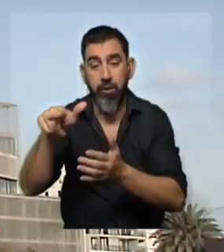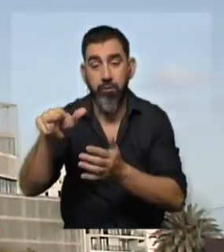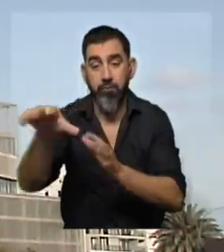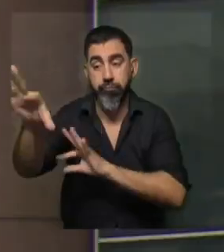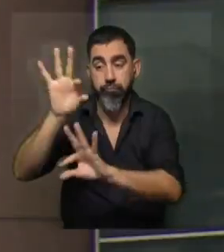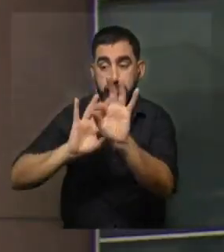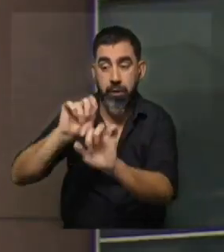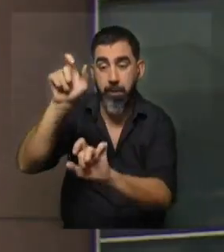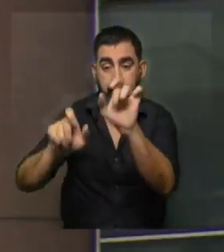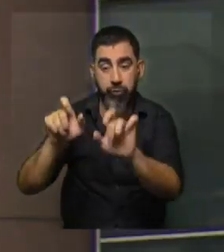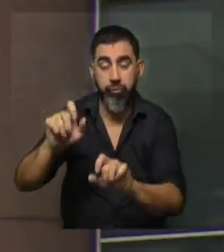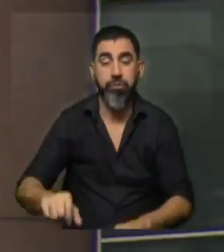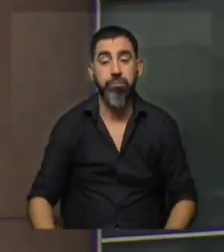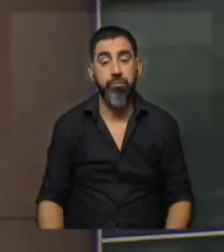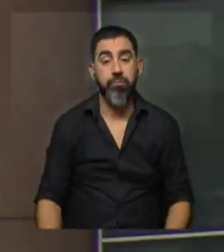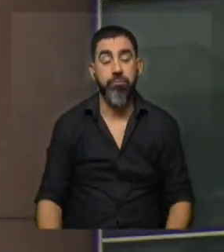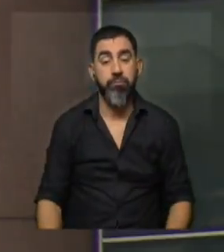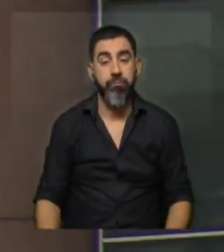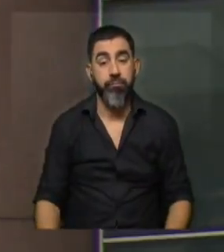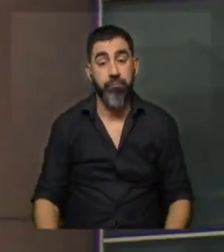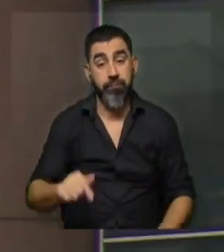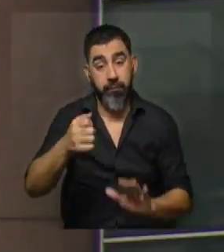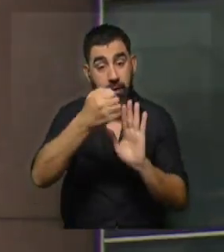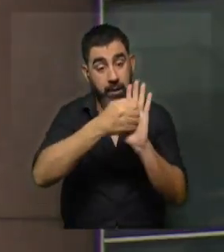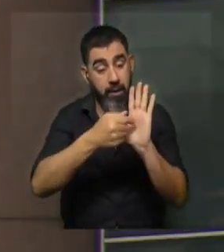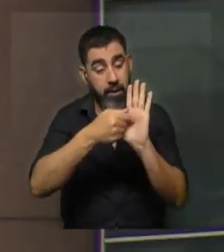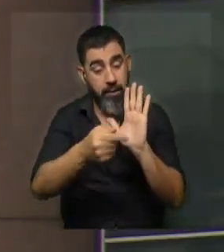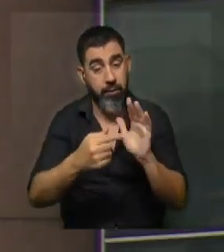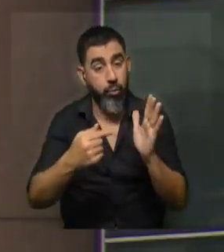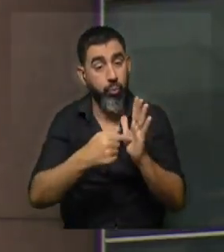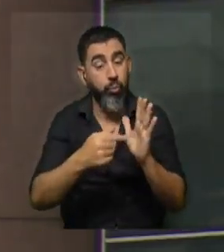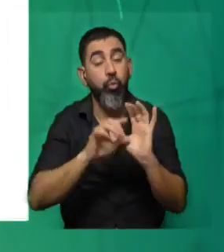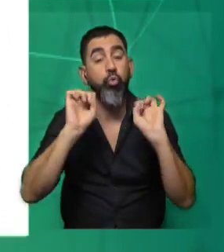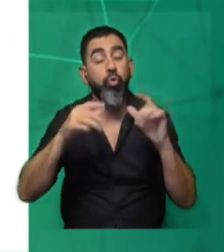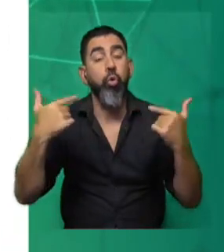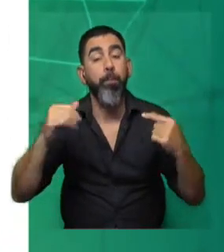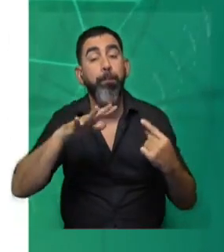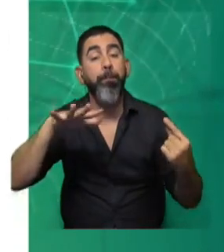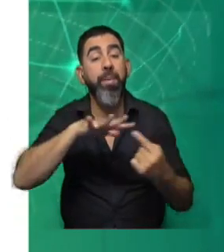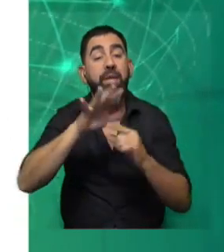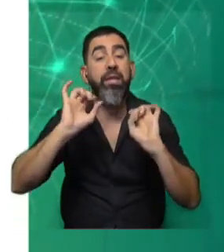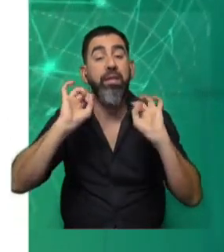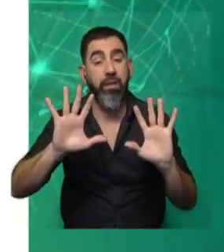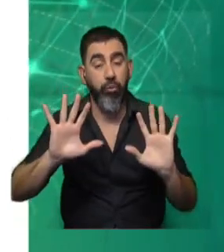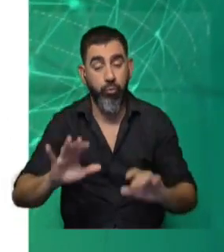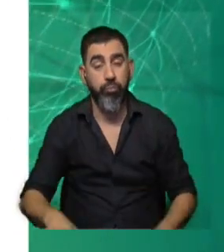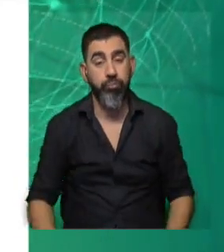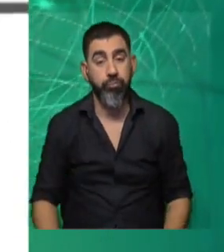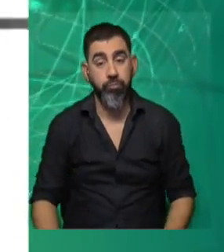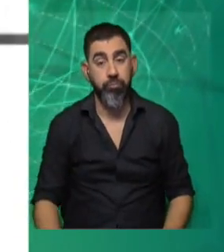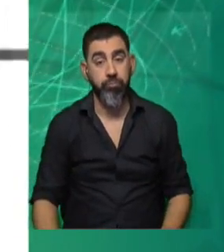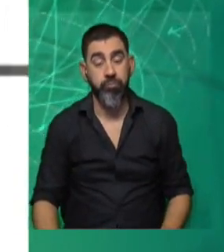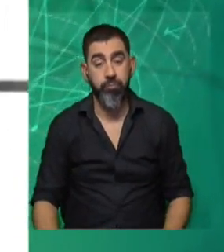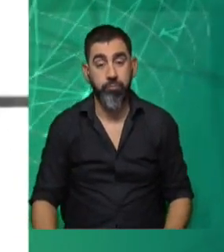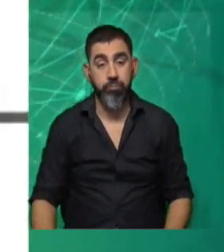mediante designación directa la particularidad de este artículo que es específico para el Ministerio de ambiente no para la administración Central es